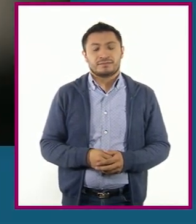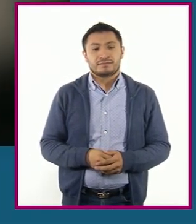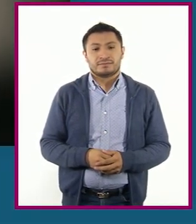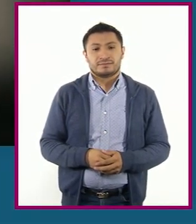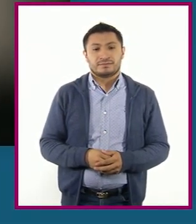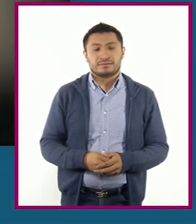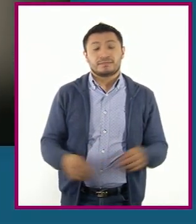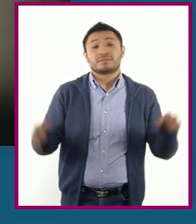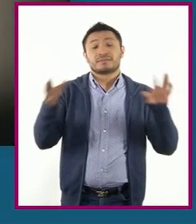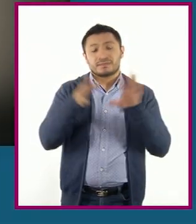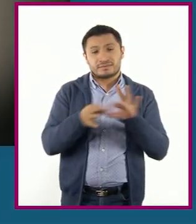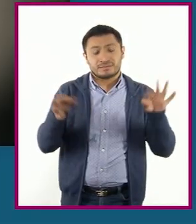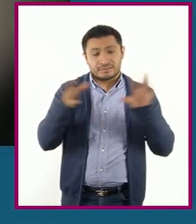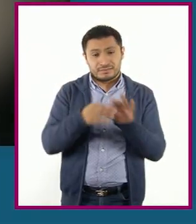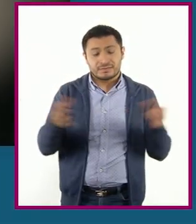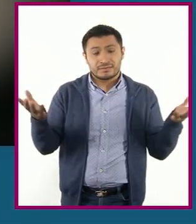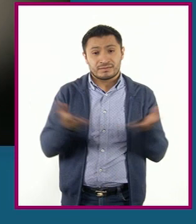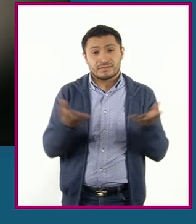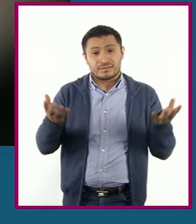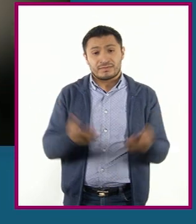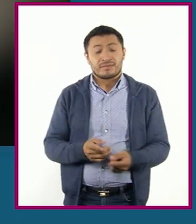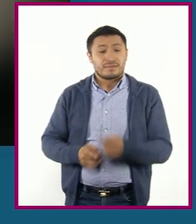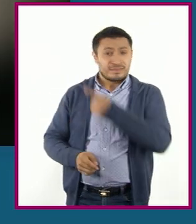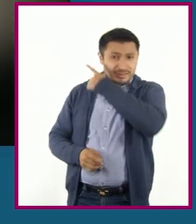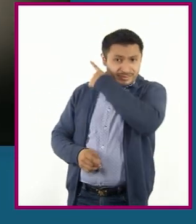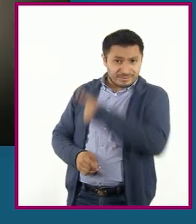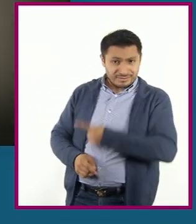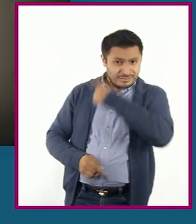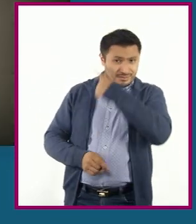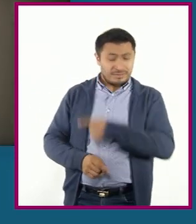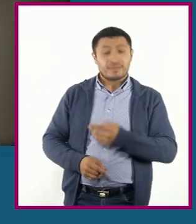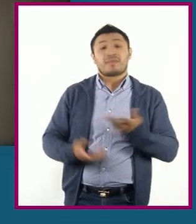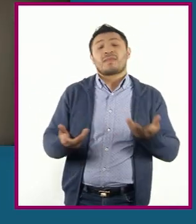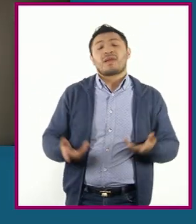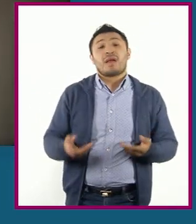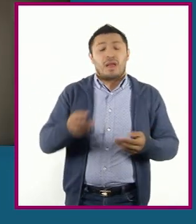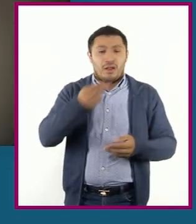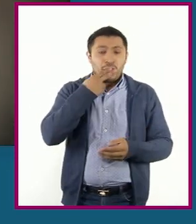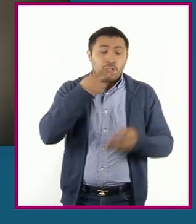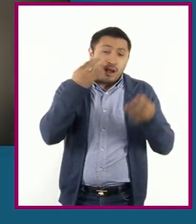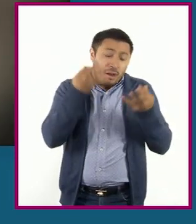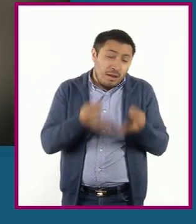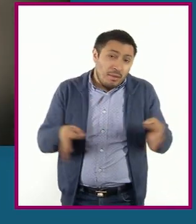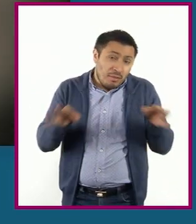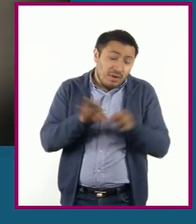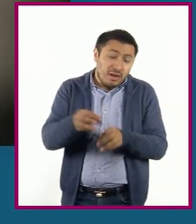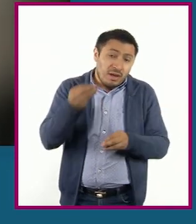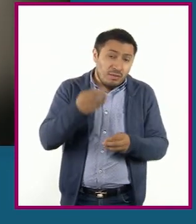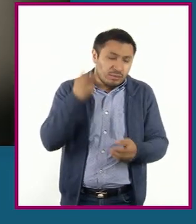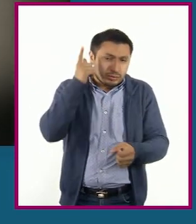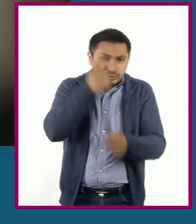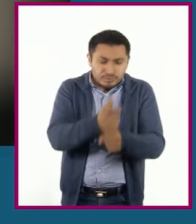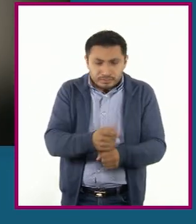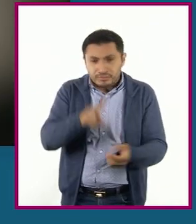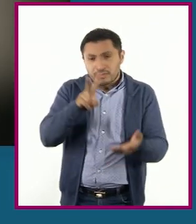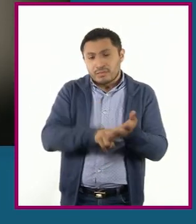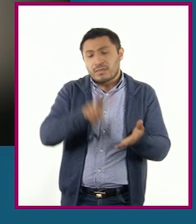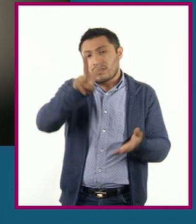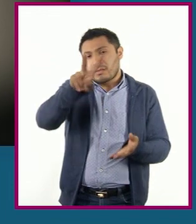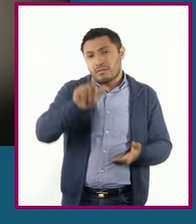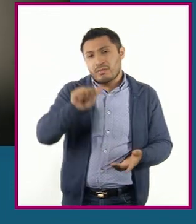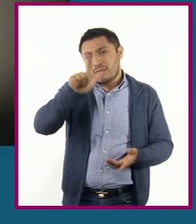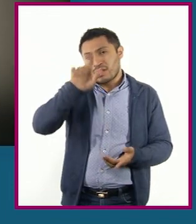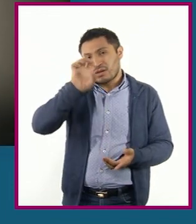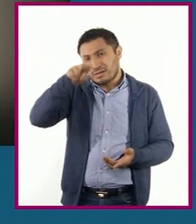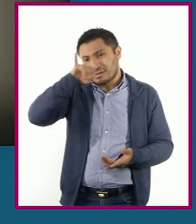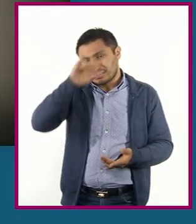Para elaborar los modelos tridimensionales de las moléculas, resulta muy útil identificar la valencia o capacidad de combinación